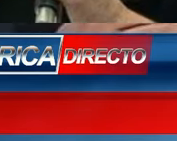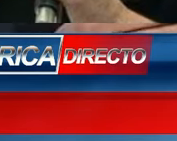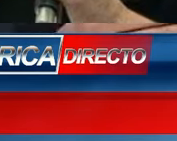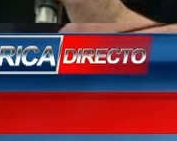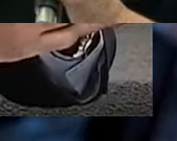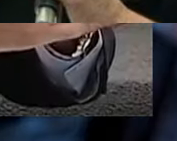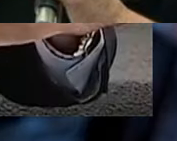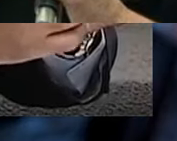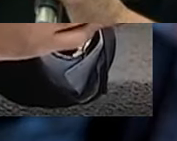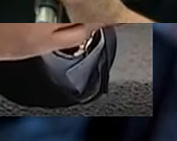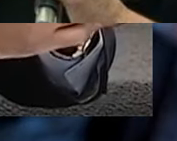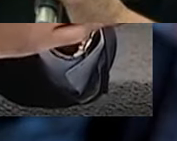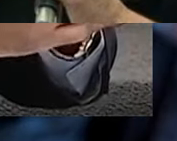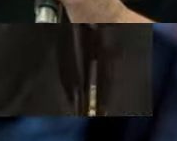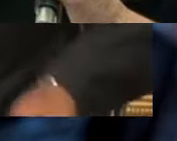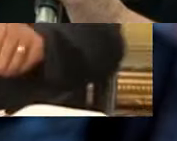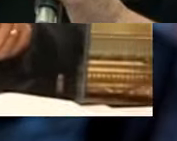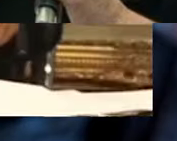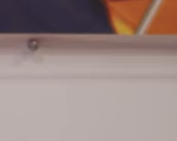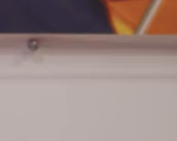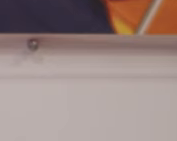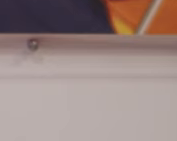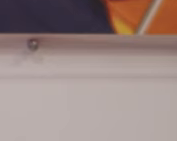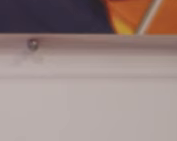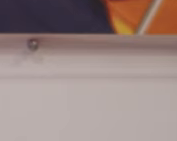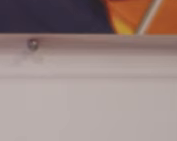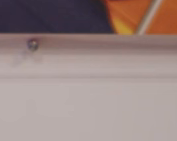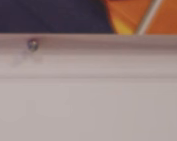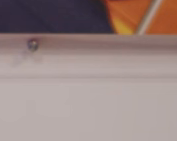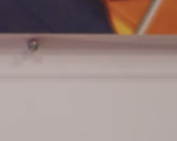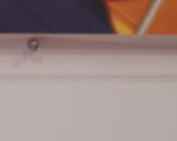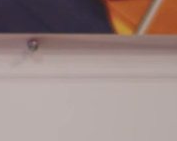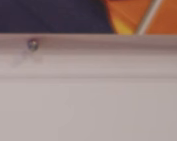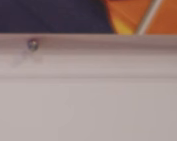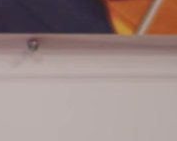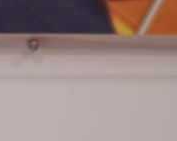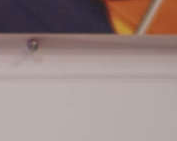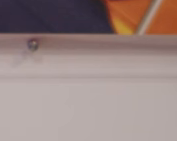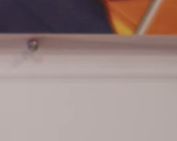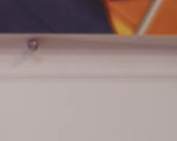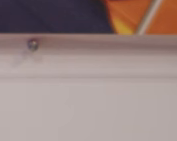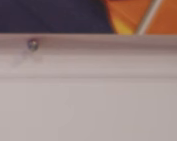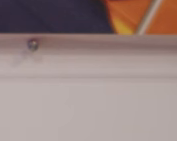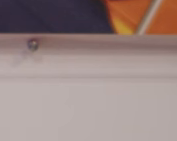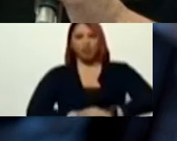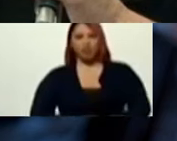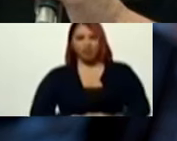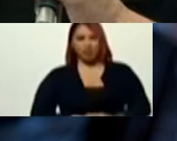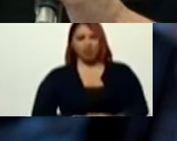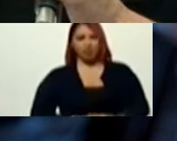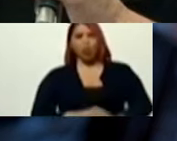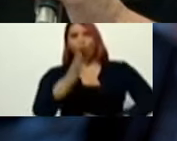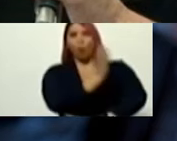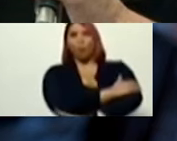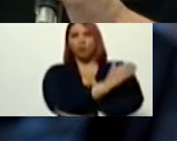Se parece que se ha cortado la llamada, a ver si los compañeros lo retoman. Porque sí, aló, ¿me oyes? Hola, sí,